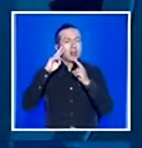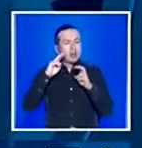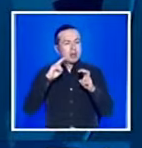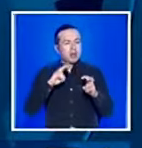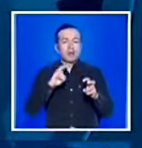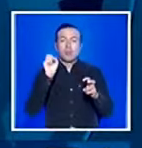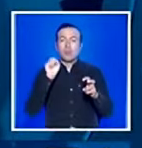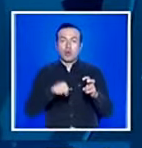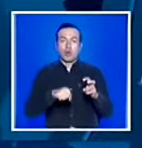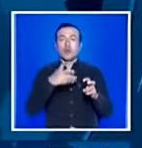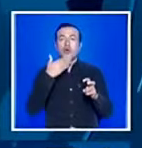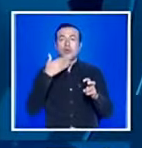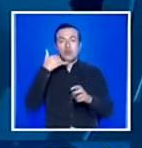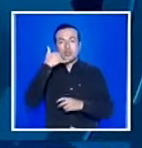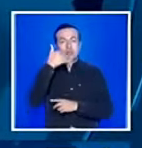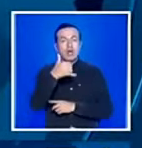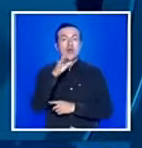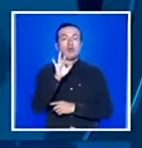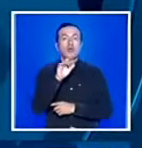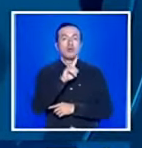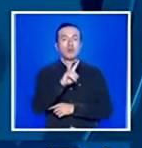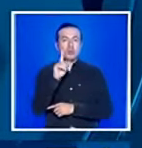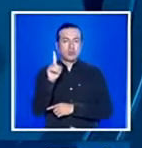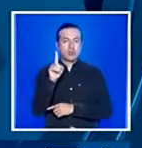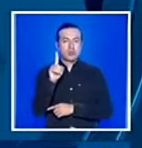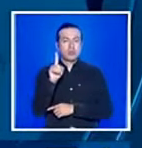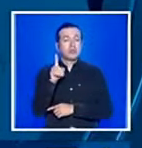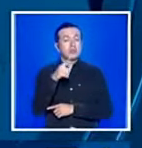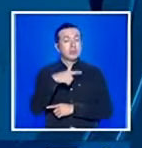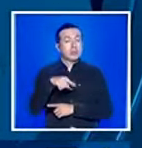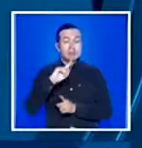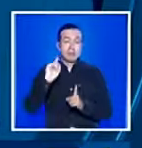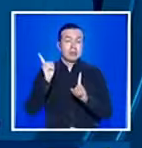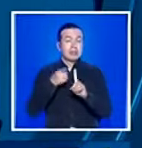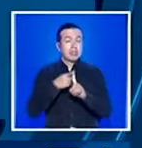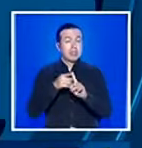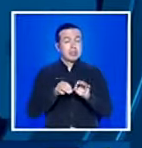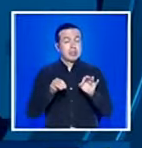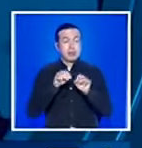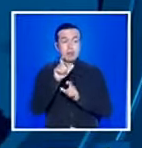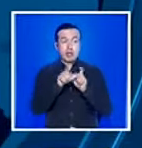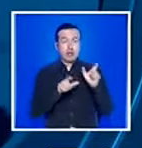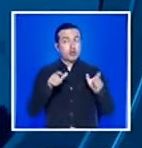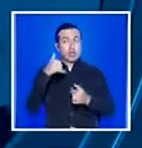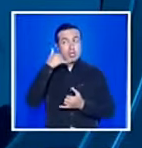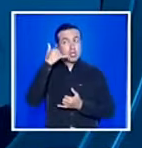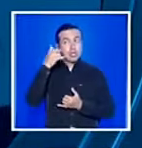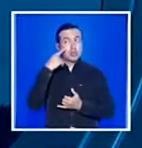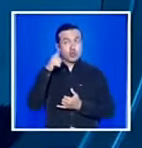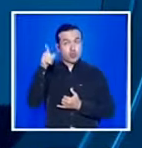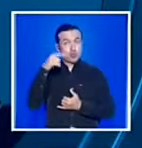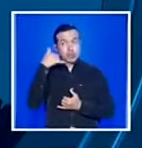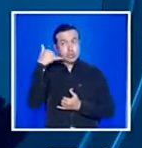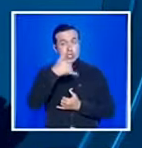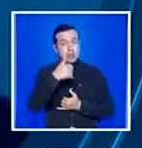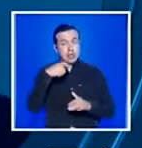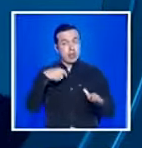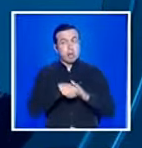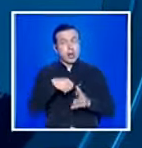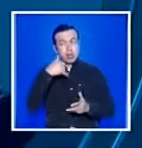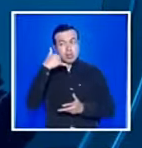puede contactar mediante el EQ911. Y eso es lo primero que tratarán de evitar los secuestradores con la intimidación.